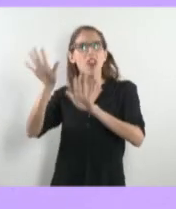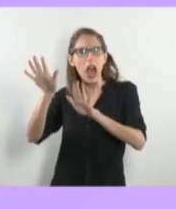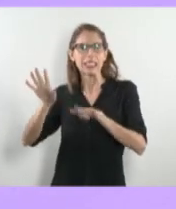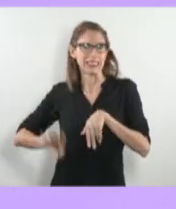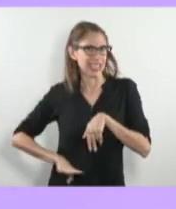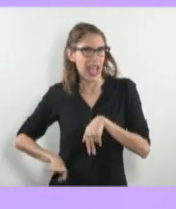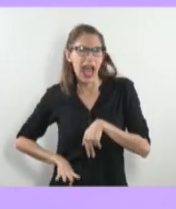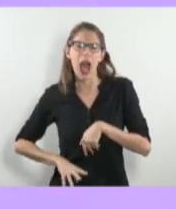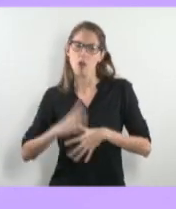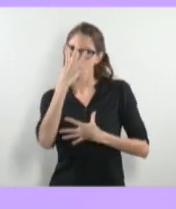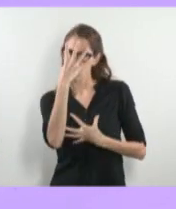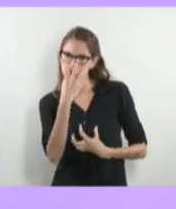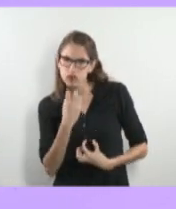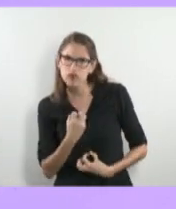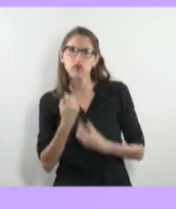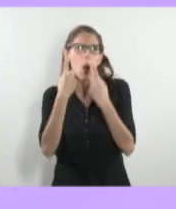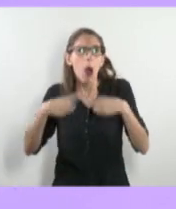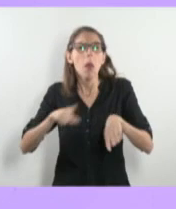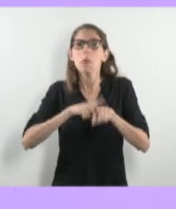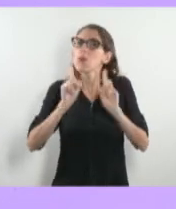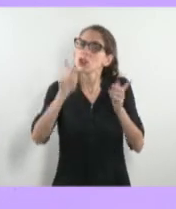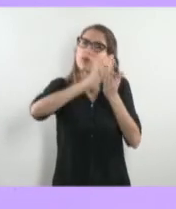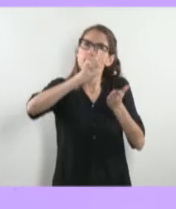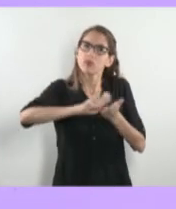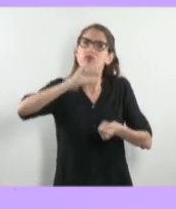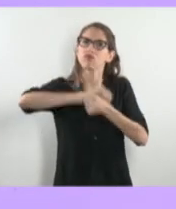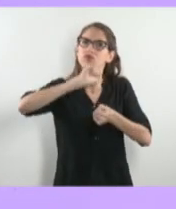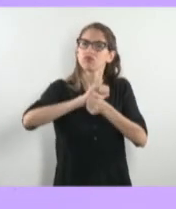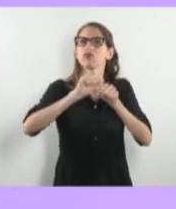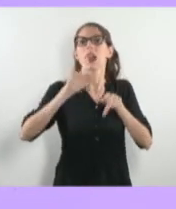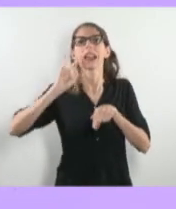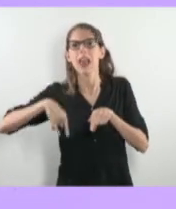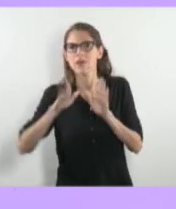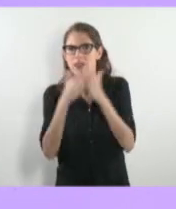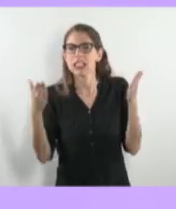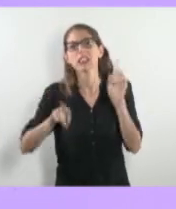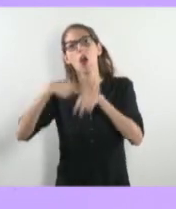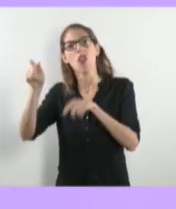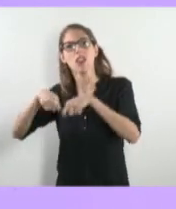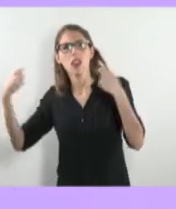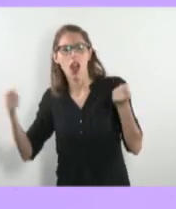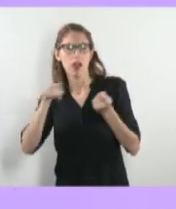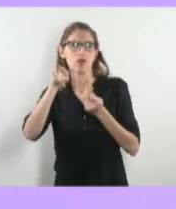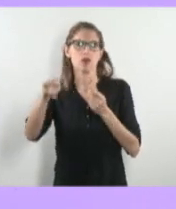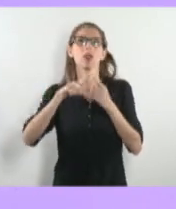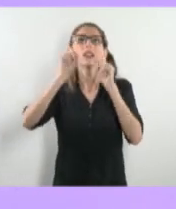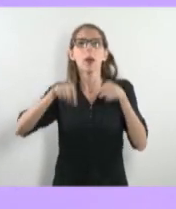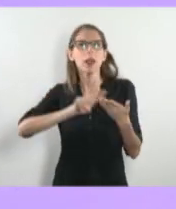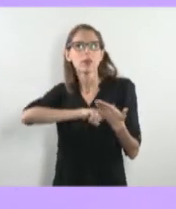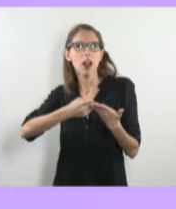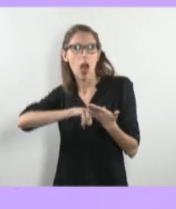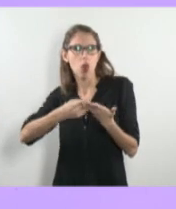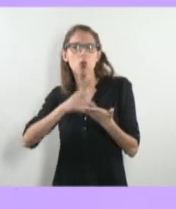sufrió depresiones, pero también publicó poemas en revistas literarias, escribió en diarios, tradujo la obra de